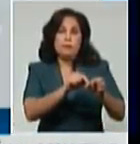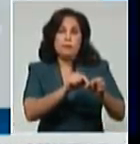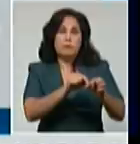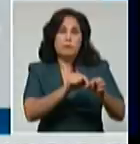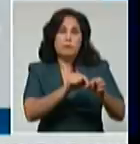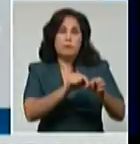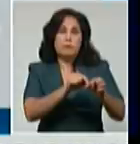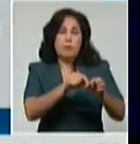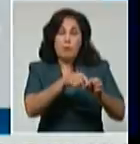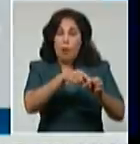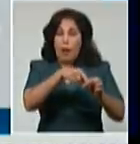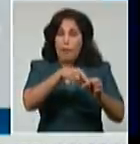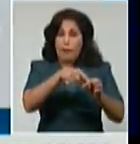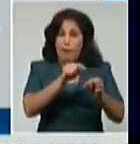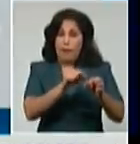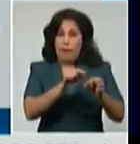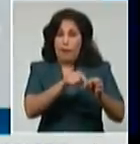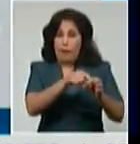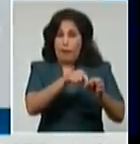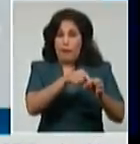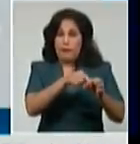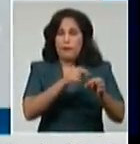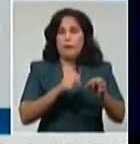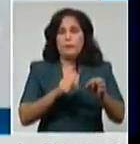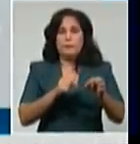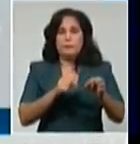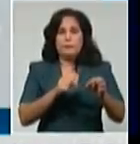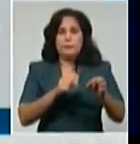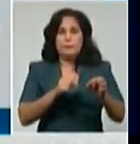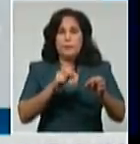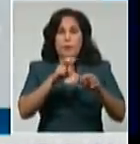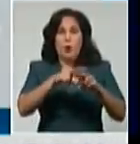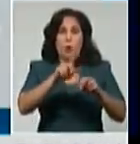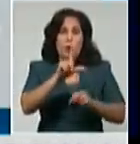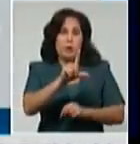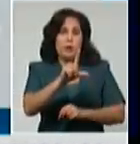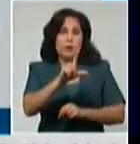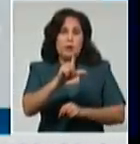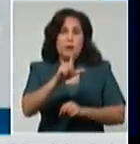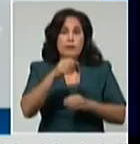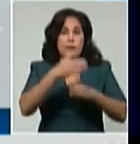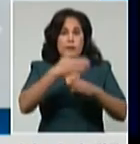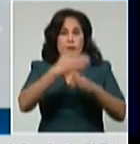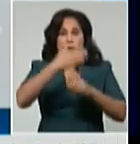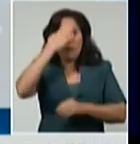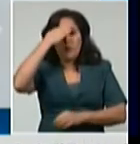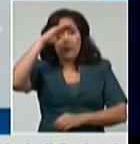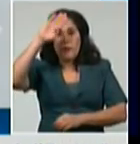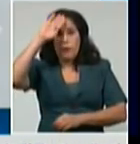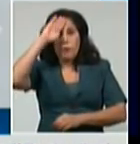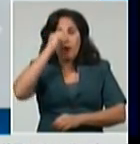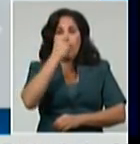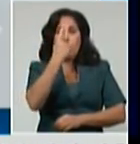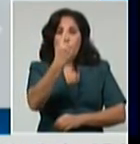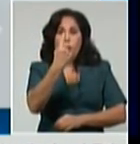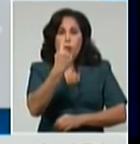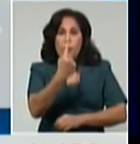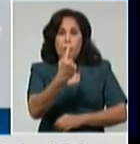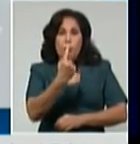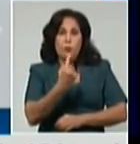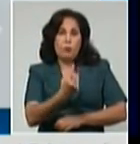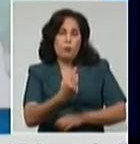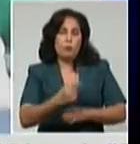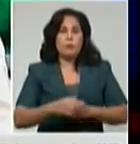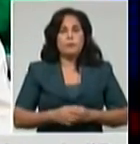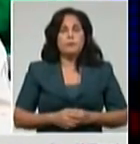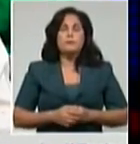el municipio especial Isla de la Juventud, Holguín y Santiago de Cuba con 1 cada uno.